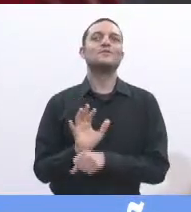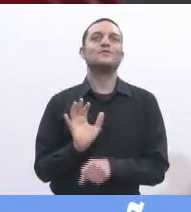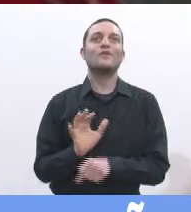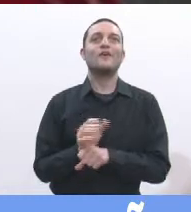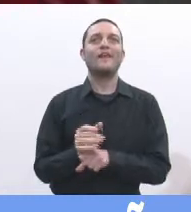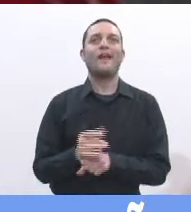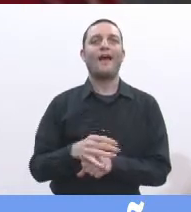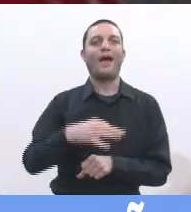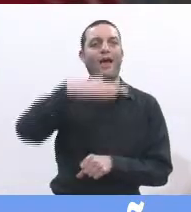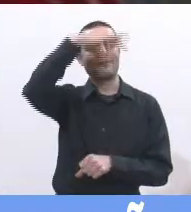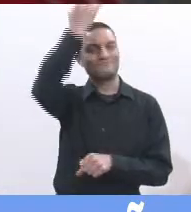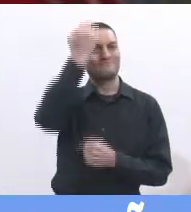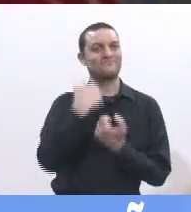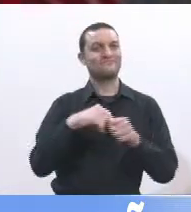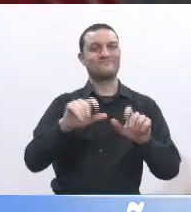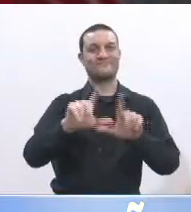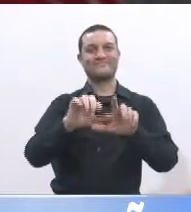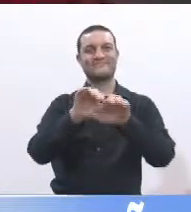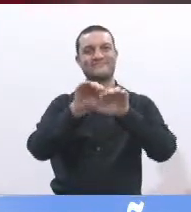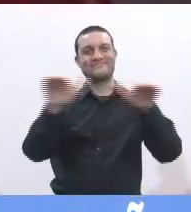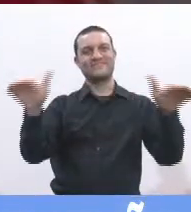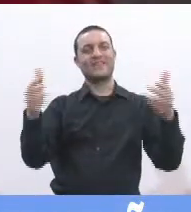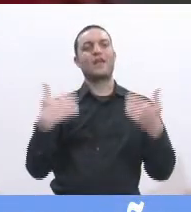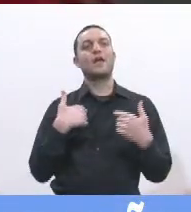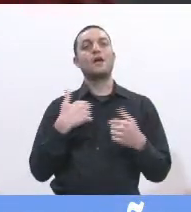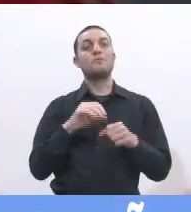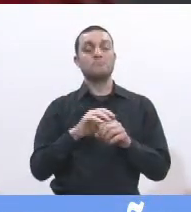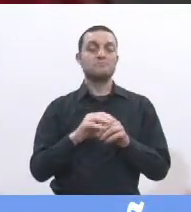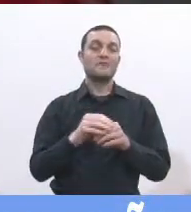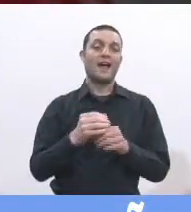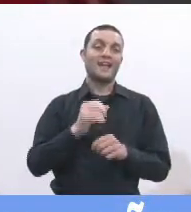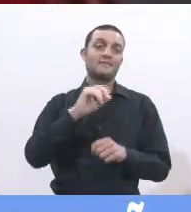se la mire, pero que en definitiva tiene tres actos.